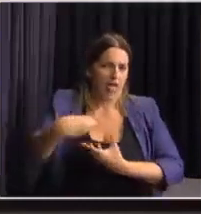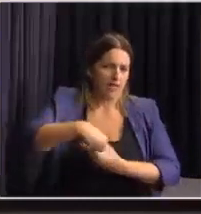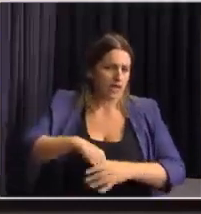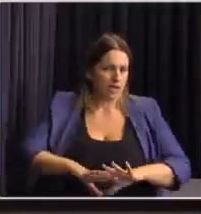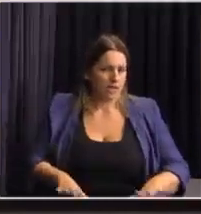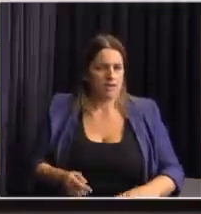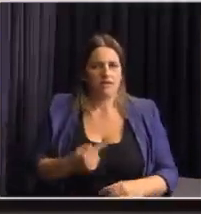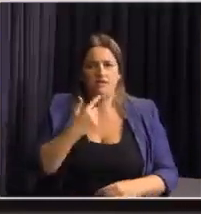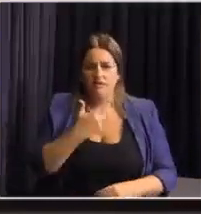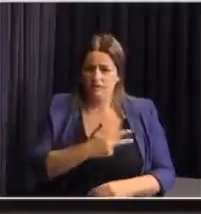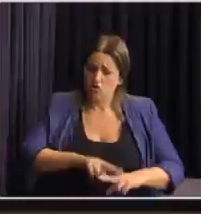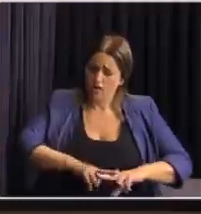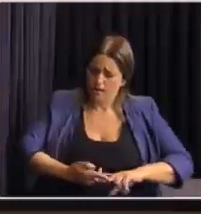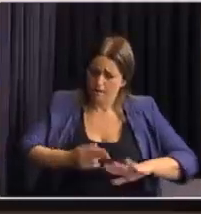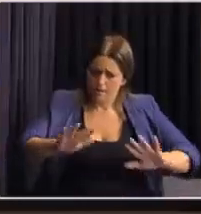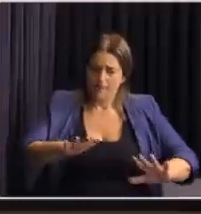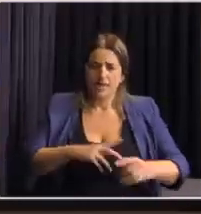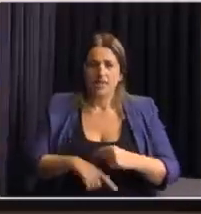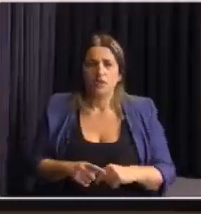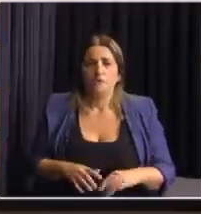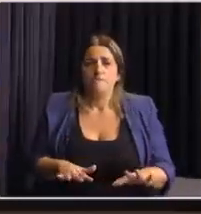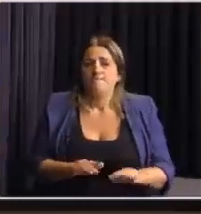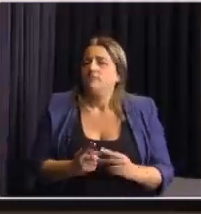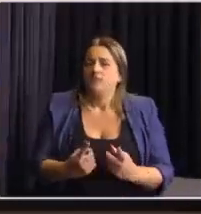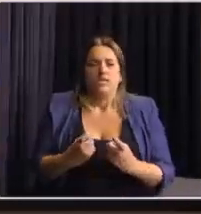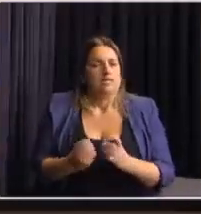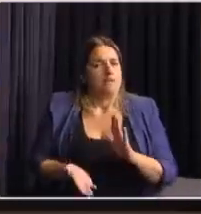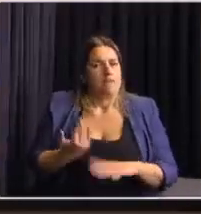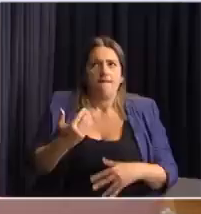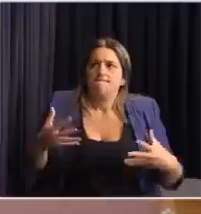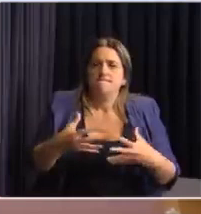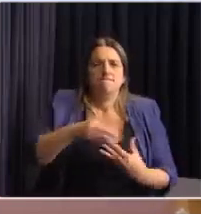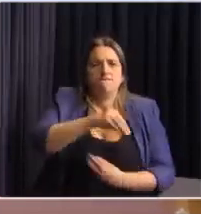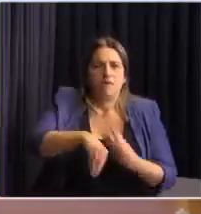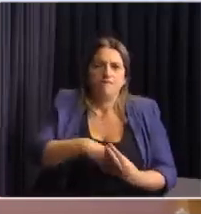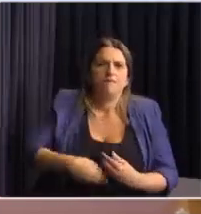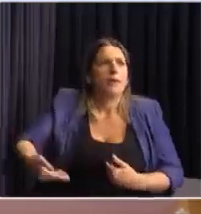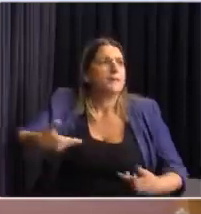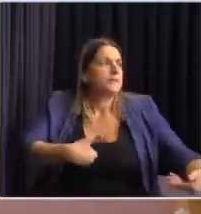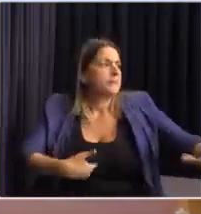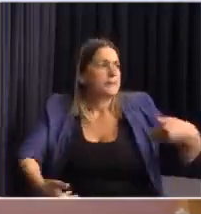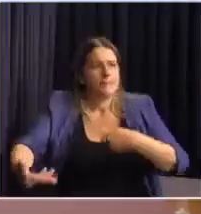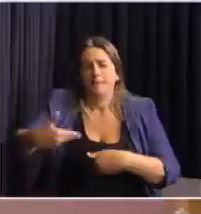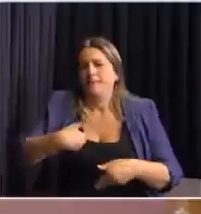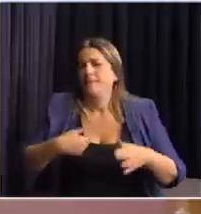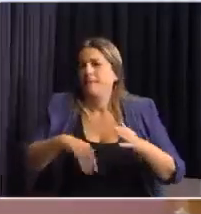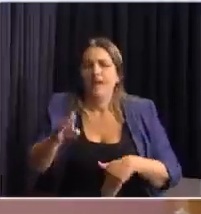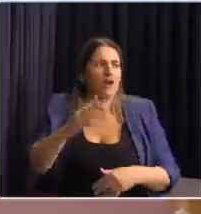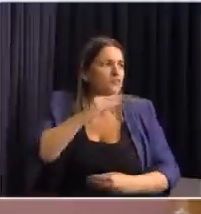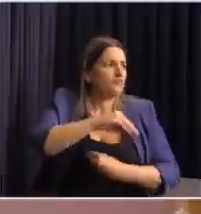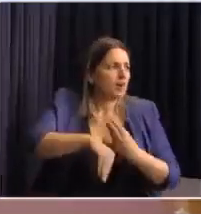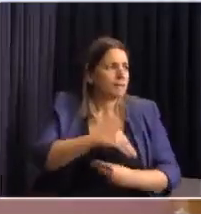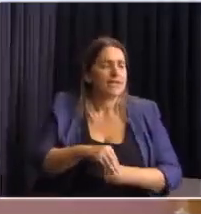Aquí vale la pena repetir, esto es una necesidad muy sentida por muchas familias, especialmente por muchas